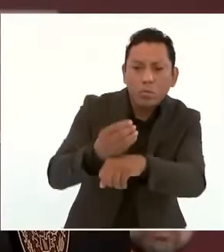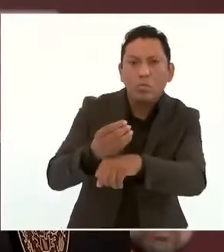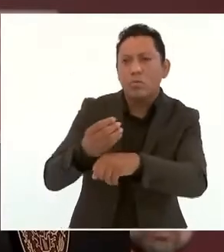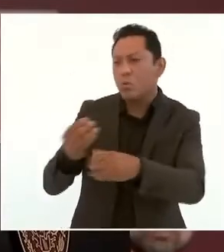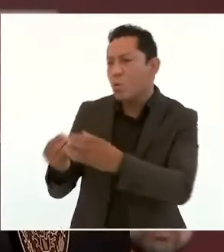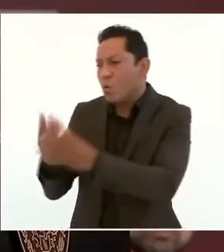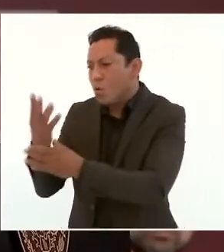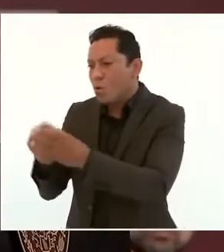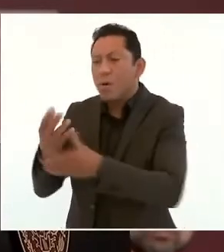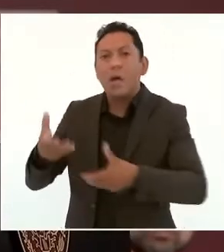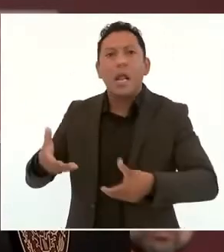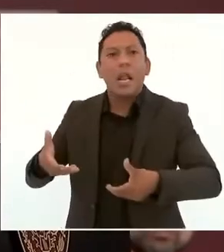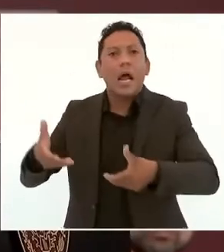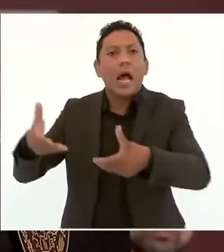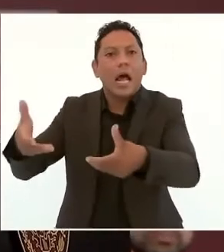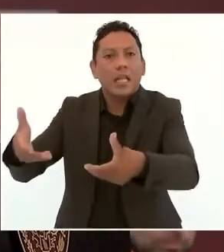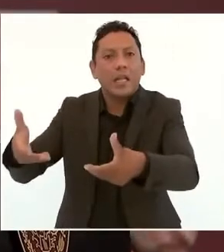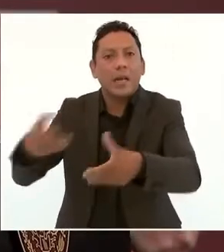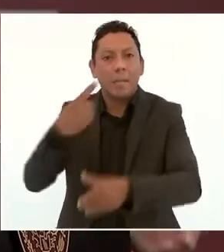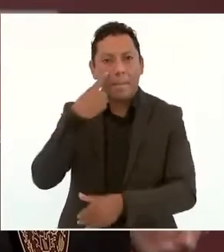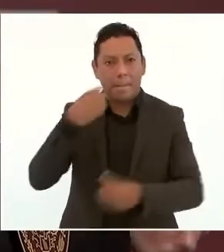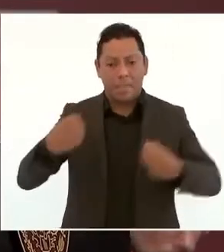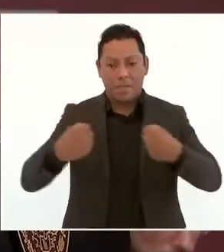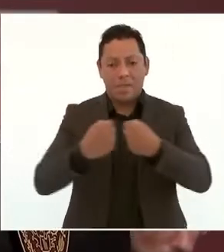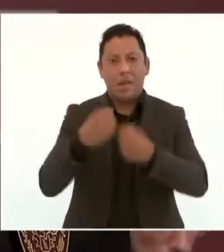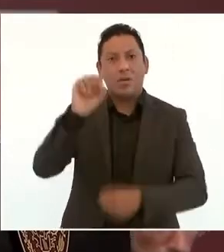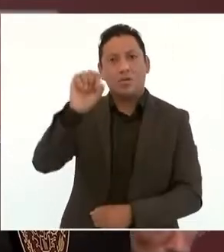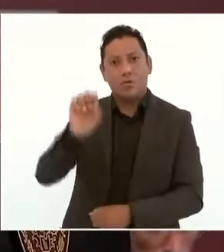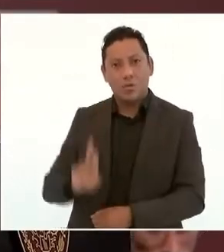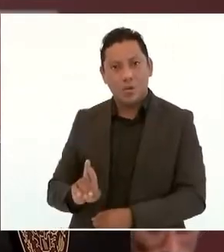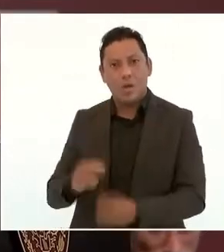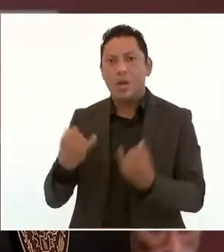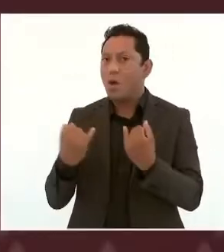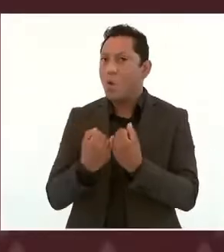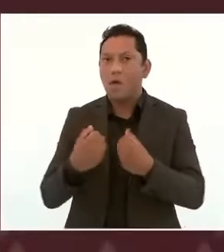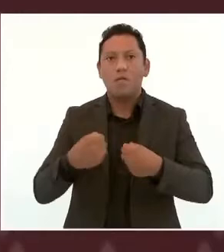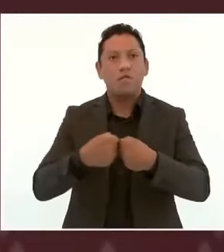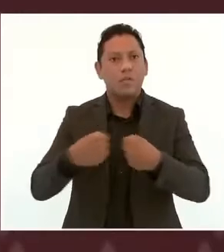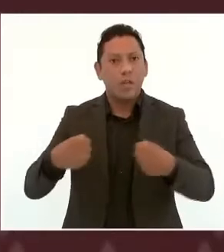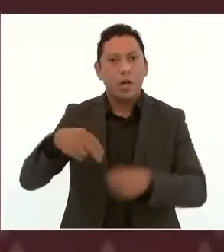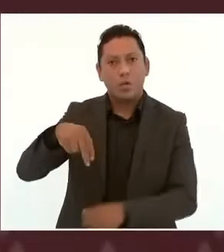carreteras. La frontera sur, igual que la frontera norte,